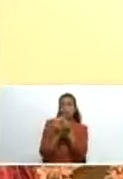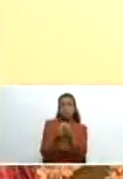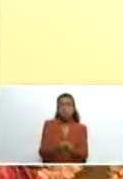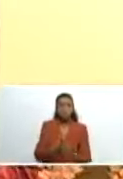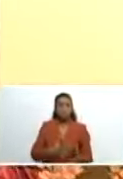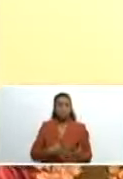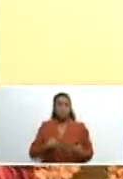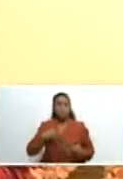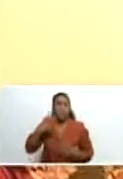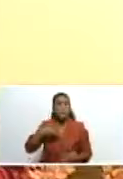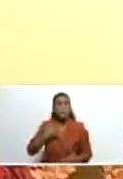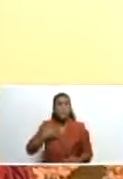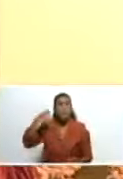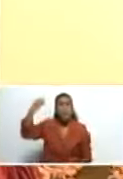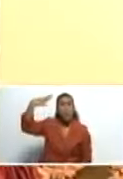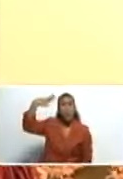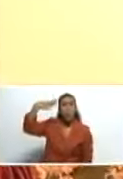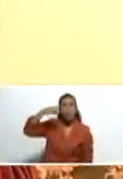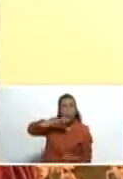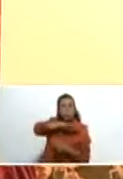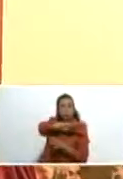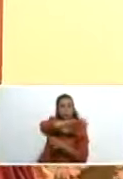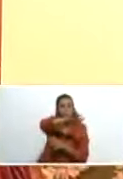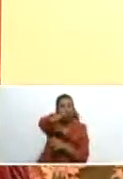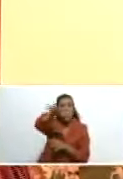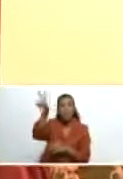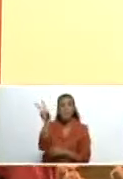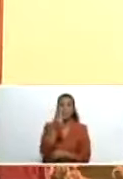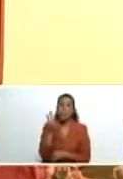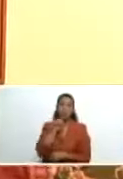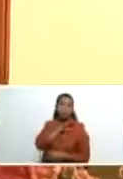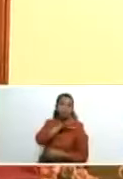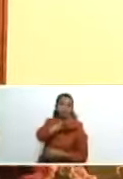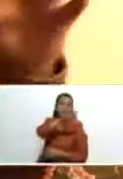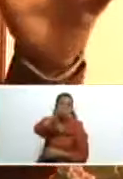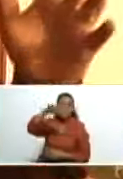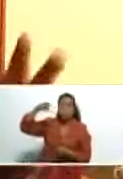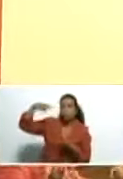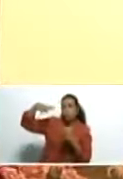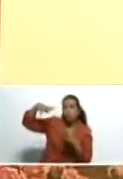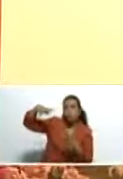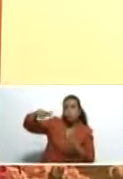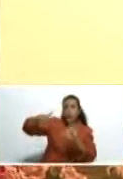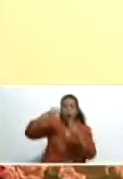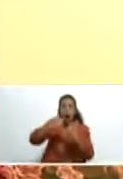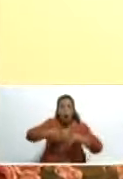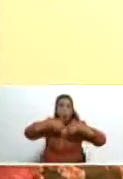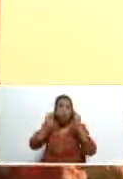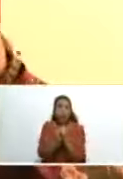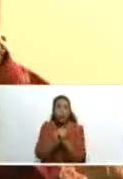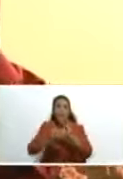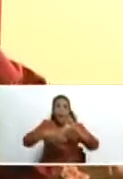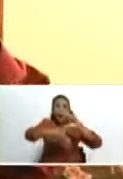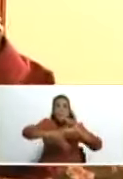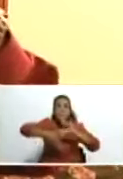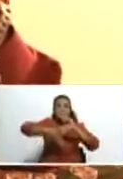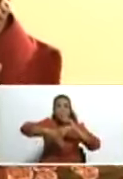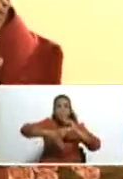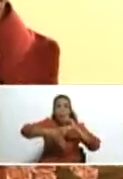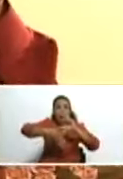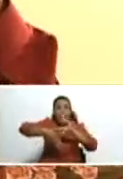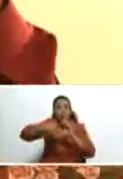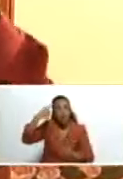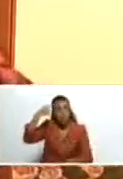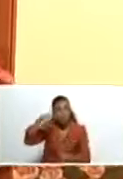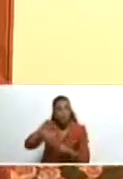levantando como una luz, iluminando a nuestro pueblo, el pueblo de Venezuela, iluminando la lucha de América Latina y el Caribe, iluminando las causas